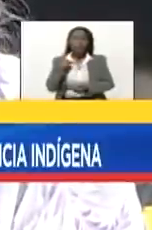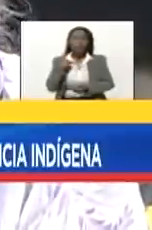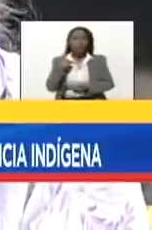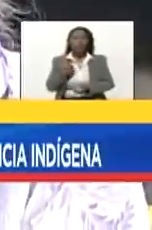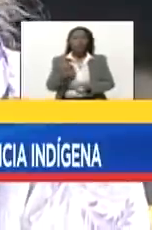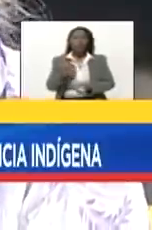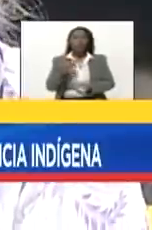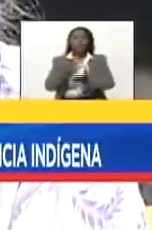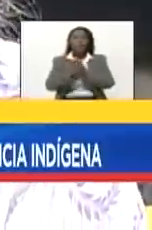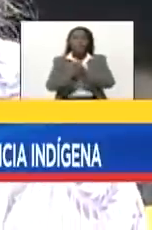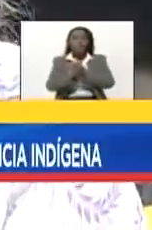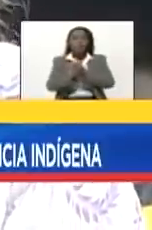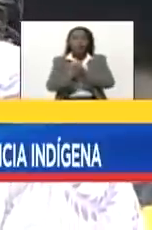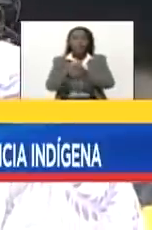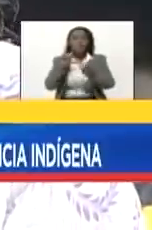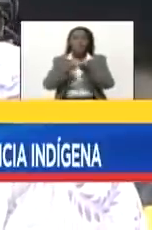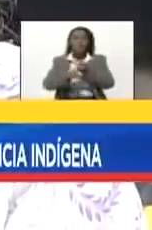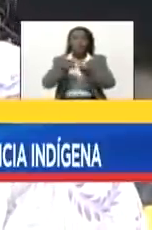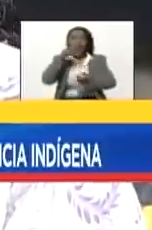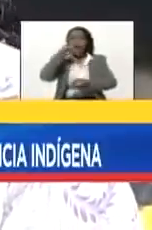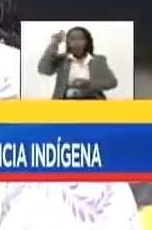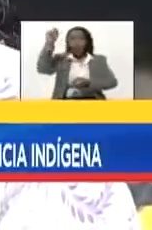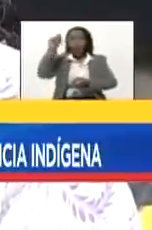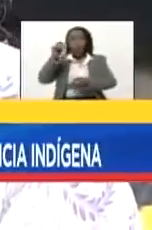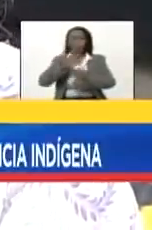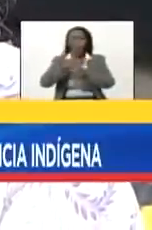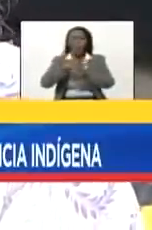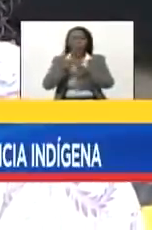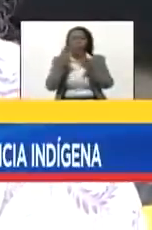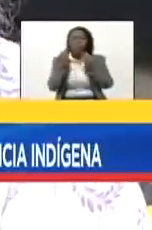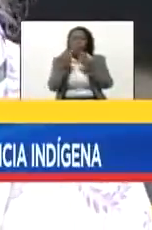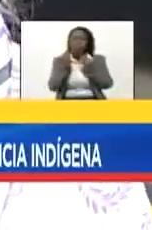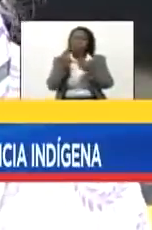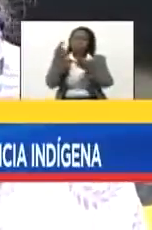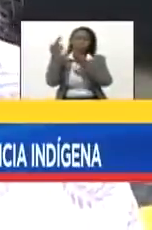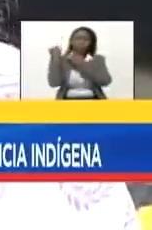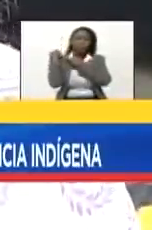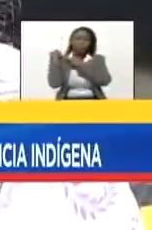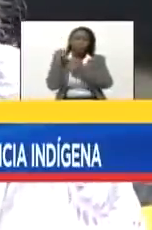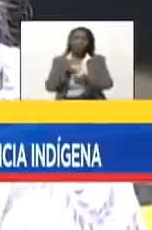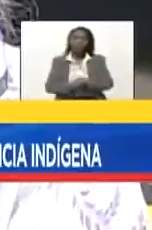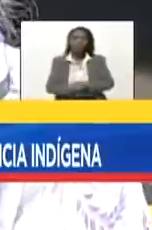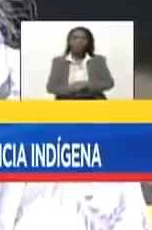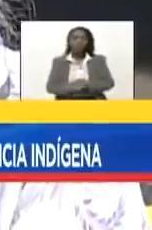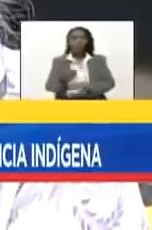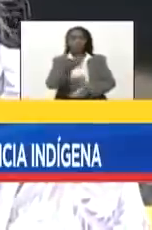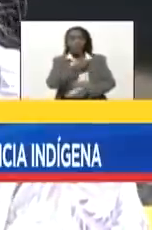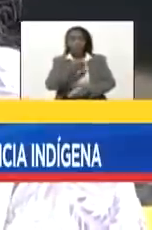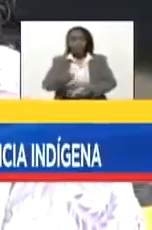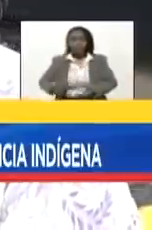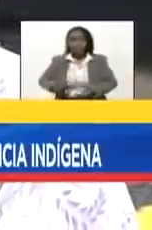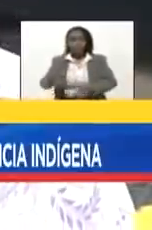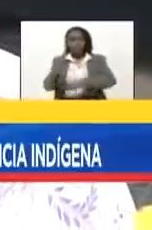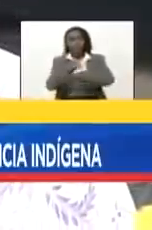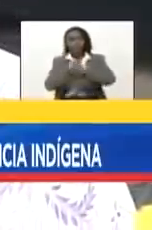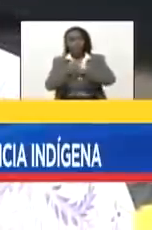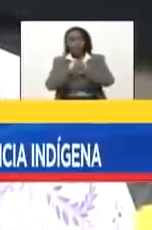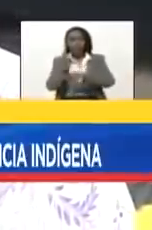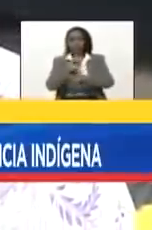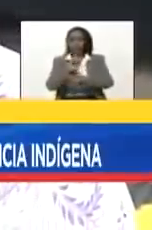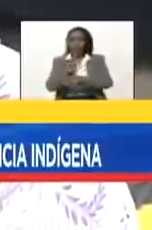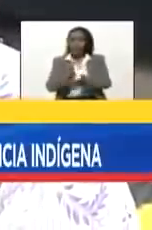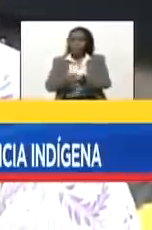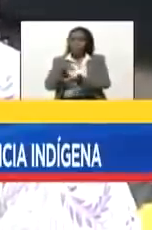primera combatiente con quien hemos compartido tantas responsabilidades. Presidente, disculpe que no me